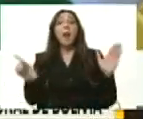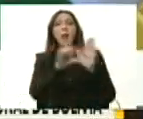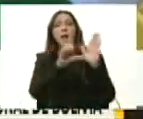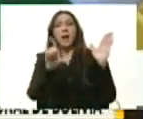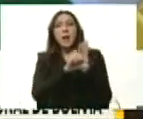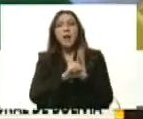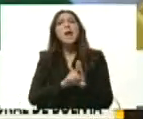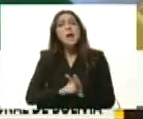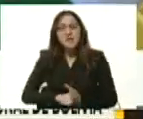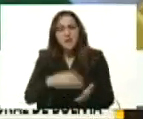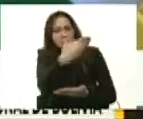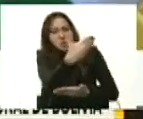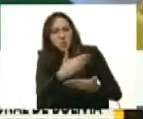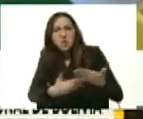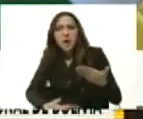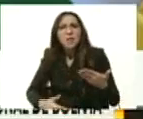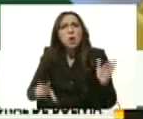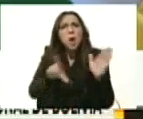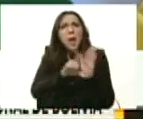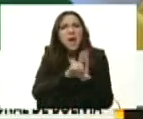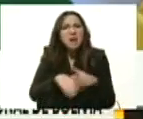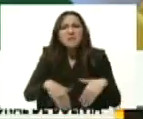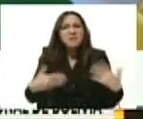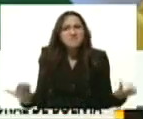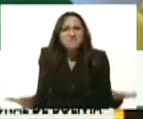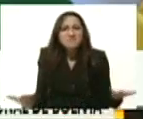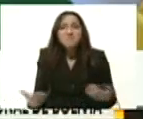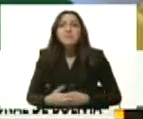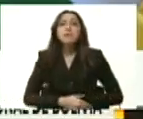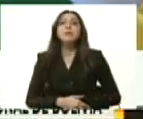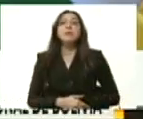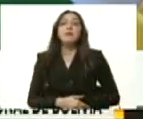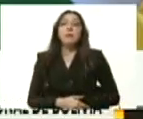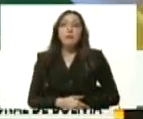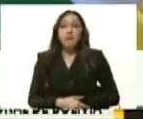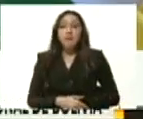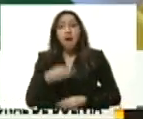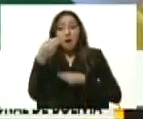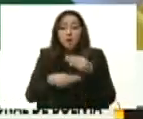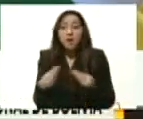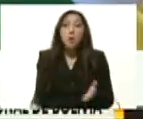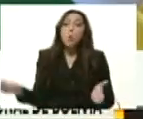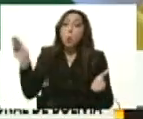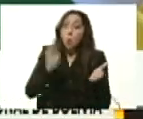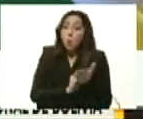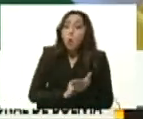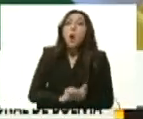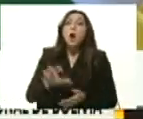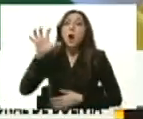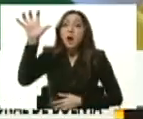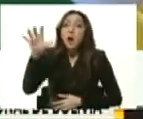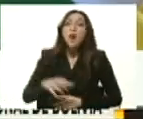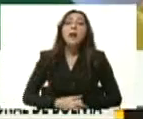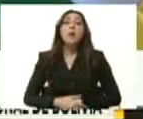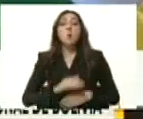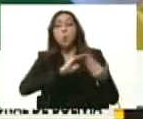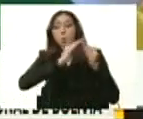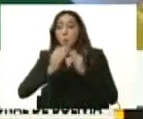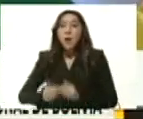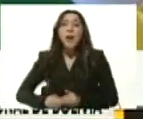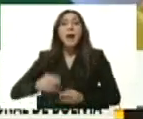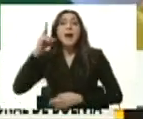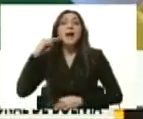los reglamentos legislativos? Fue la restitución de la República colonial racista